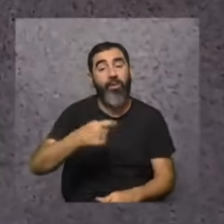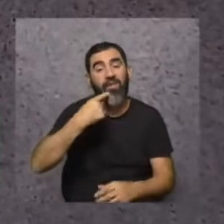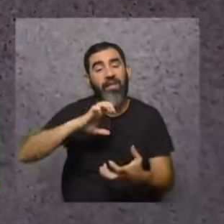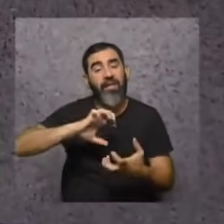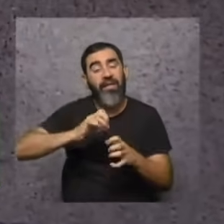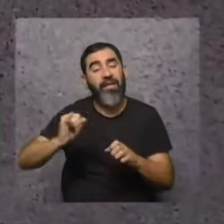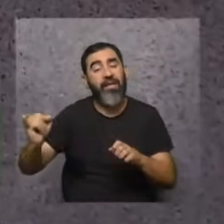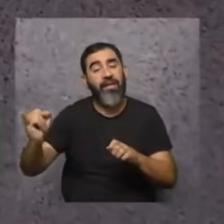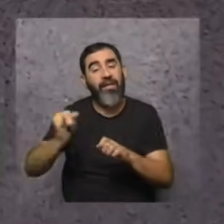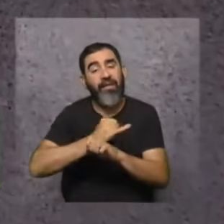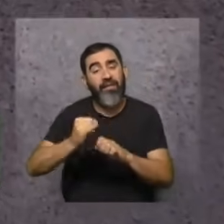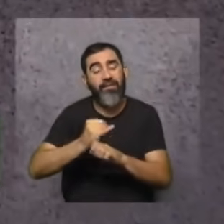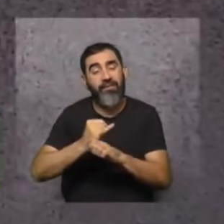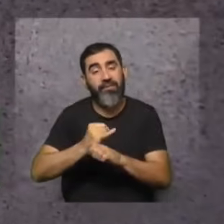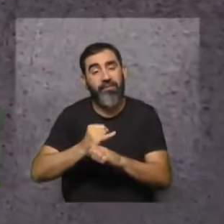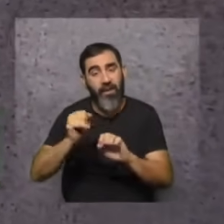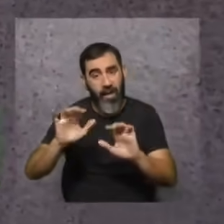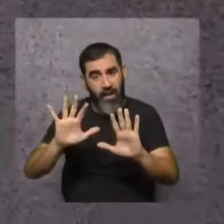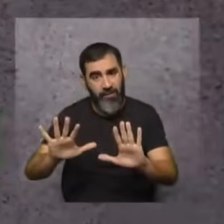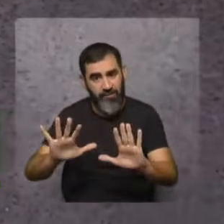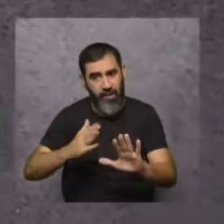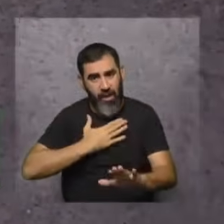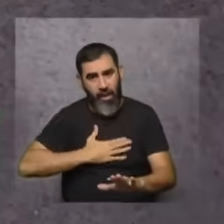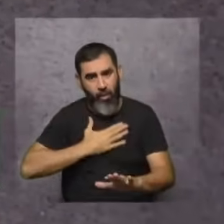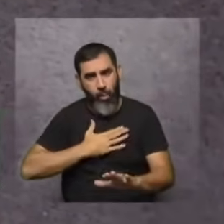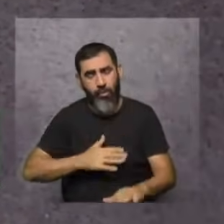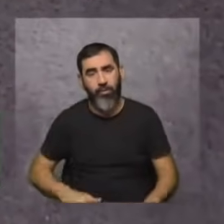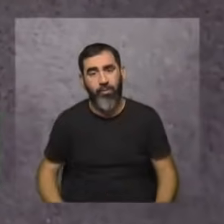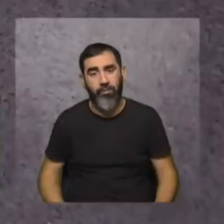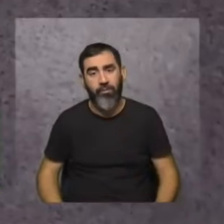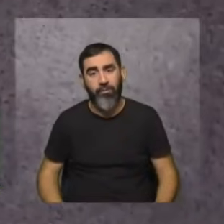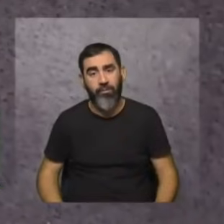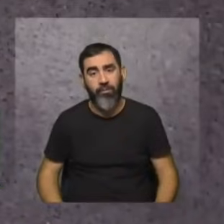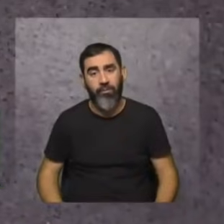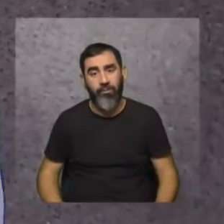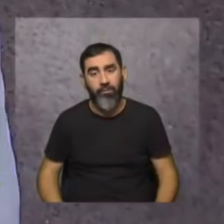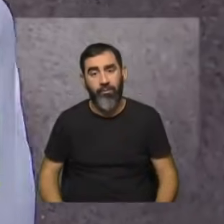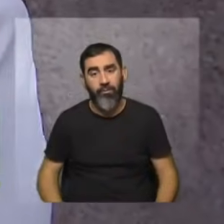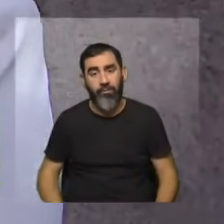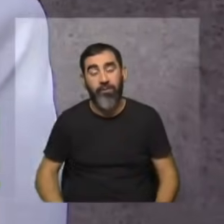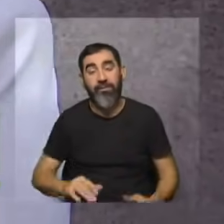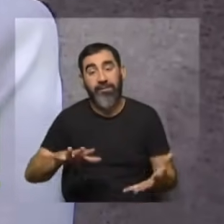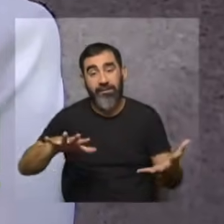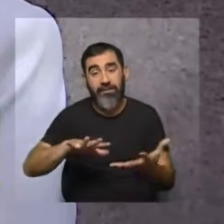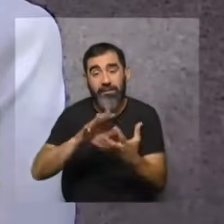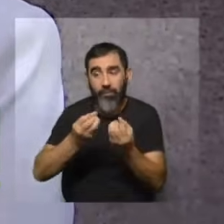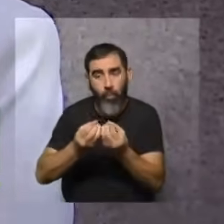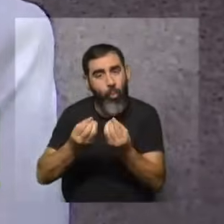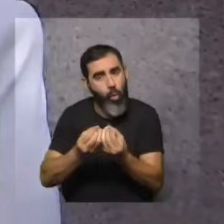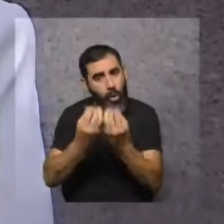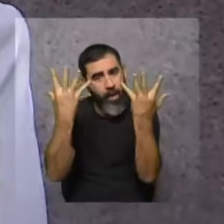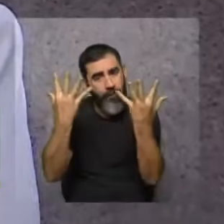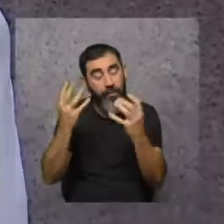crisis institucional. ¿Esto es así? ¿Es compartido por los demás gremios? Bueno, para nosotras es una situación gravísima.